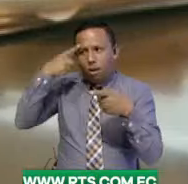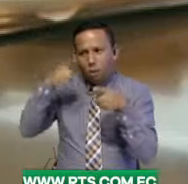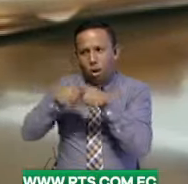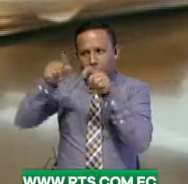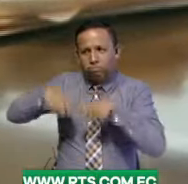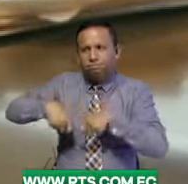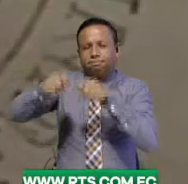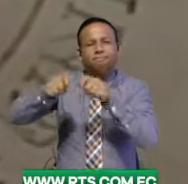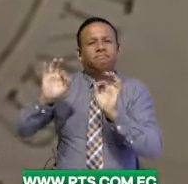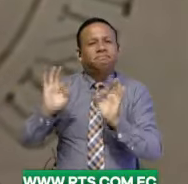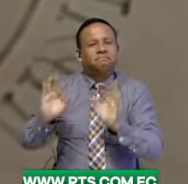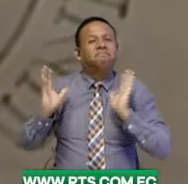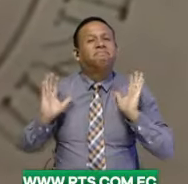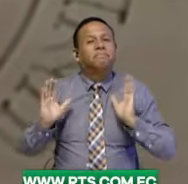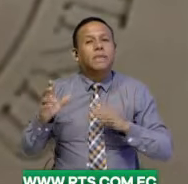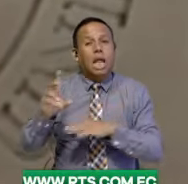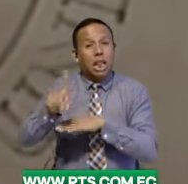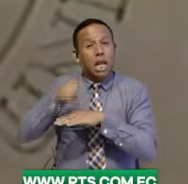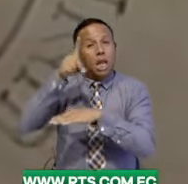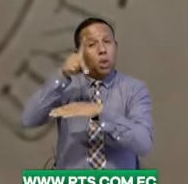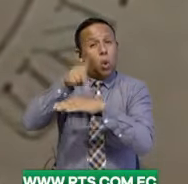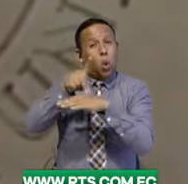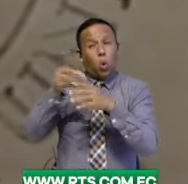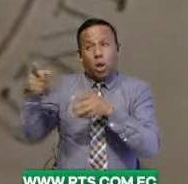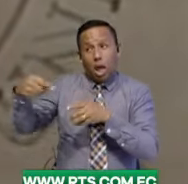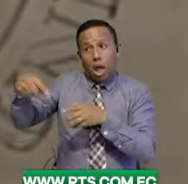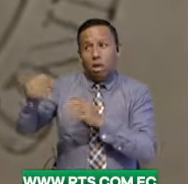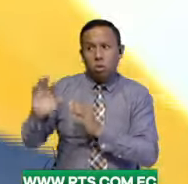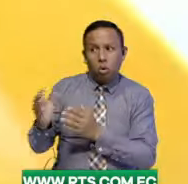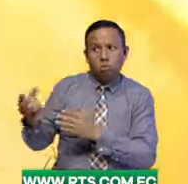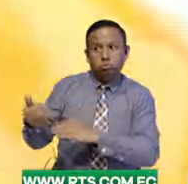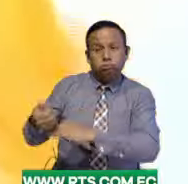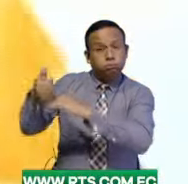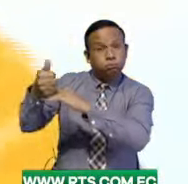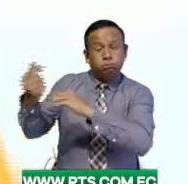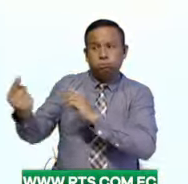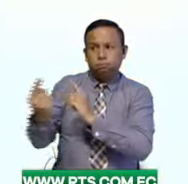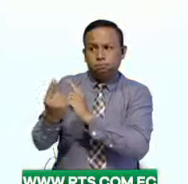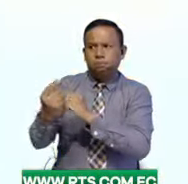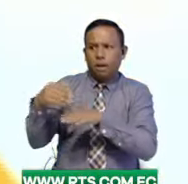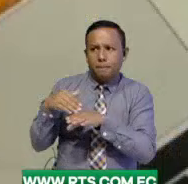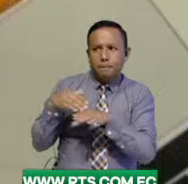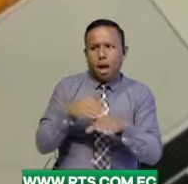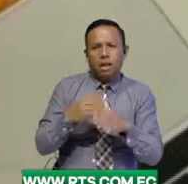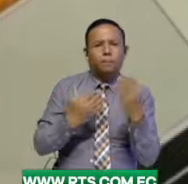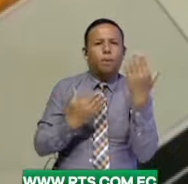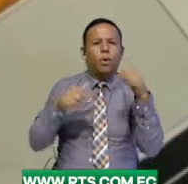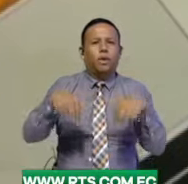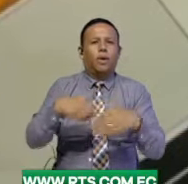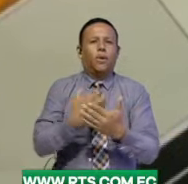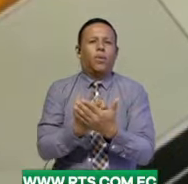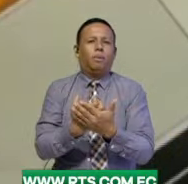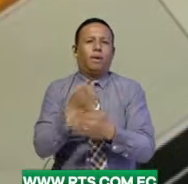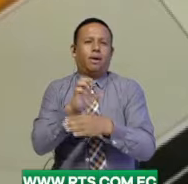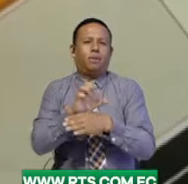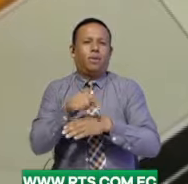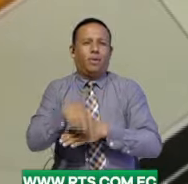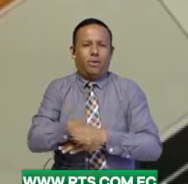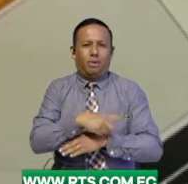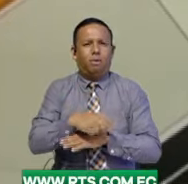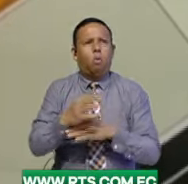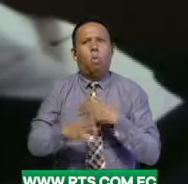la administración y el directorio ejecutivo del FMI, respaldaría las políticas económicas del país durante los